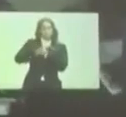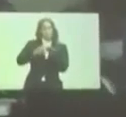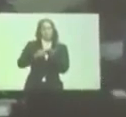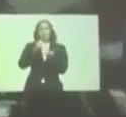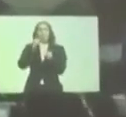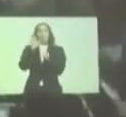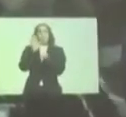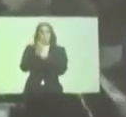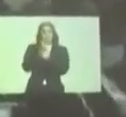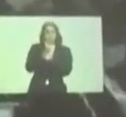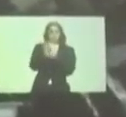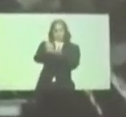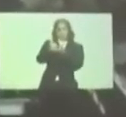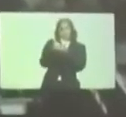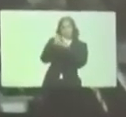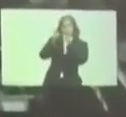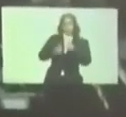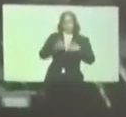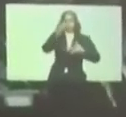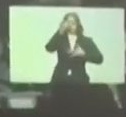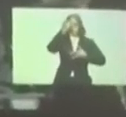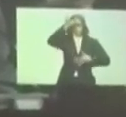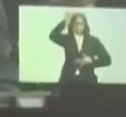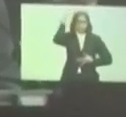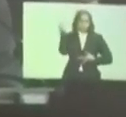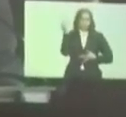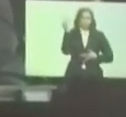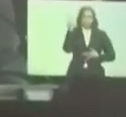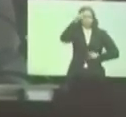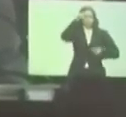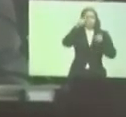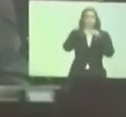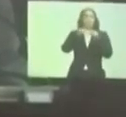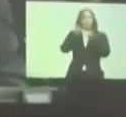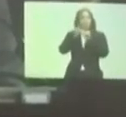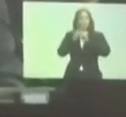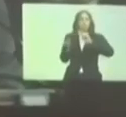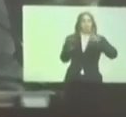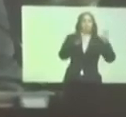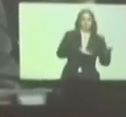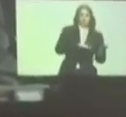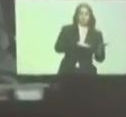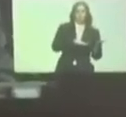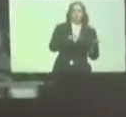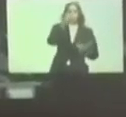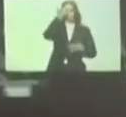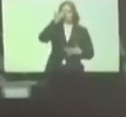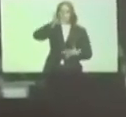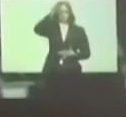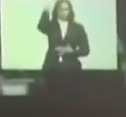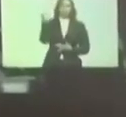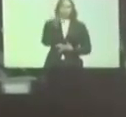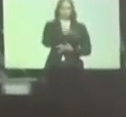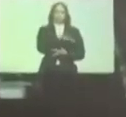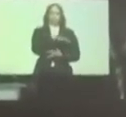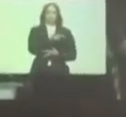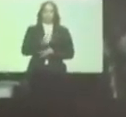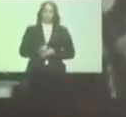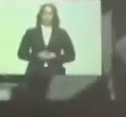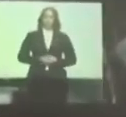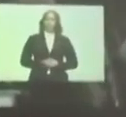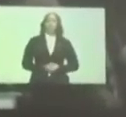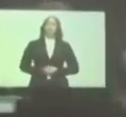no tenemos las estadísticas a nuestra mano, pero ustedes saben muy bien que esta enfermedad es de concientización.